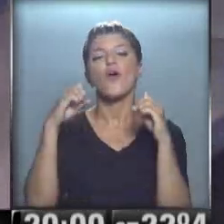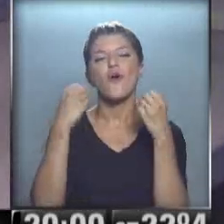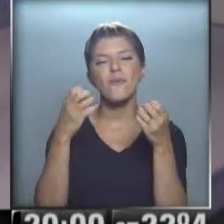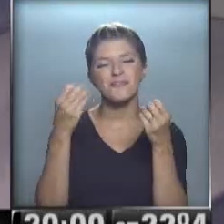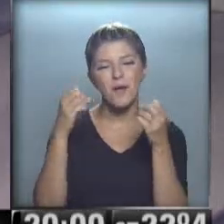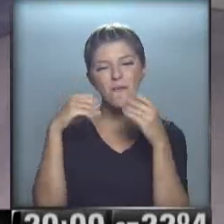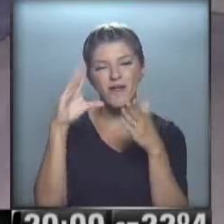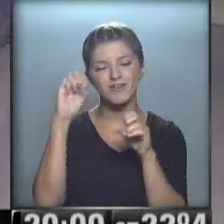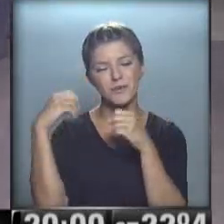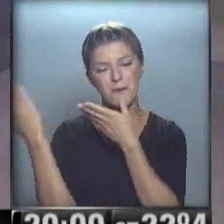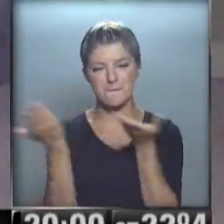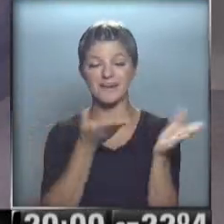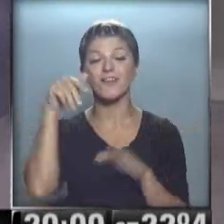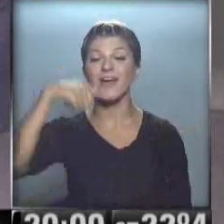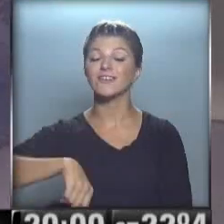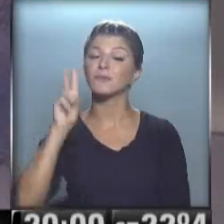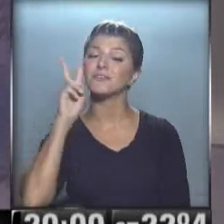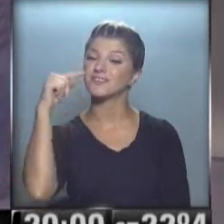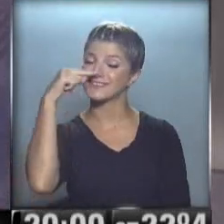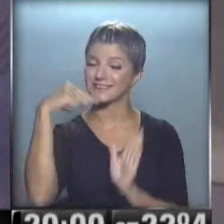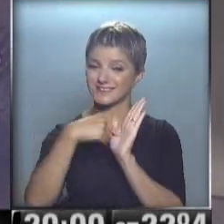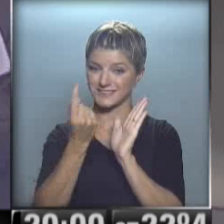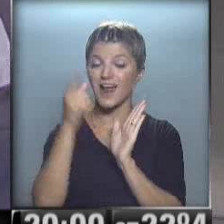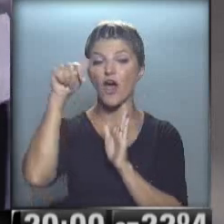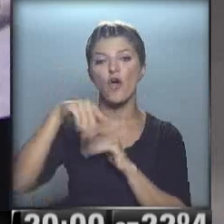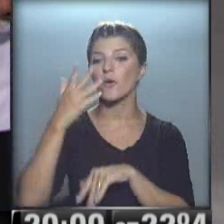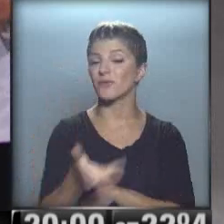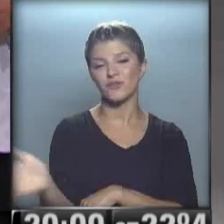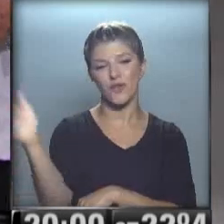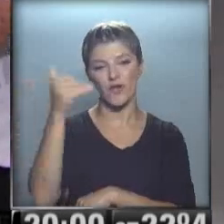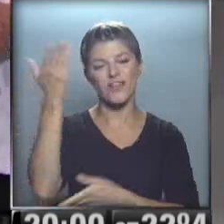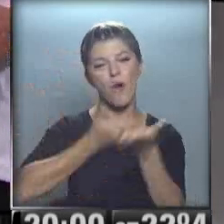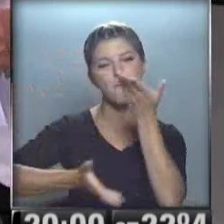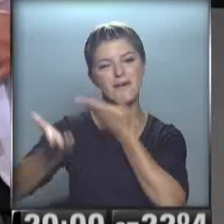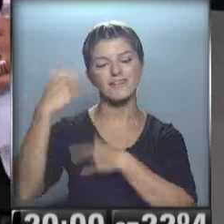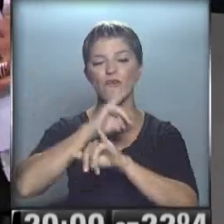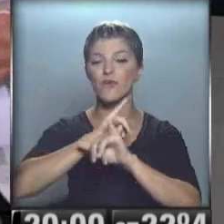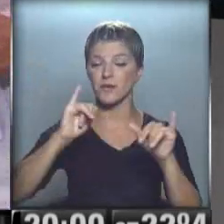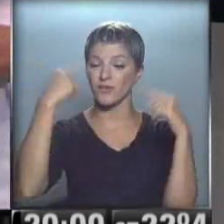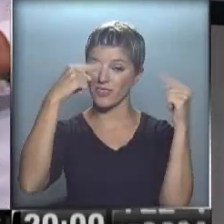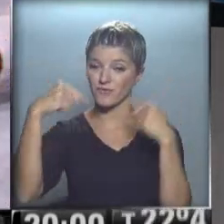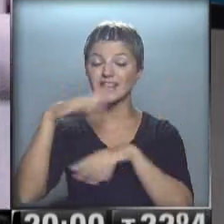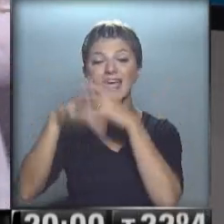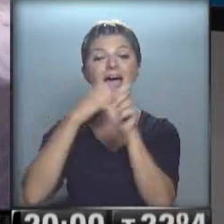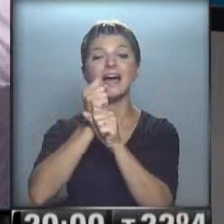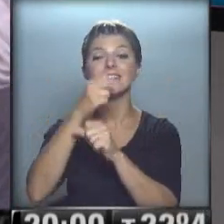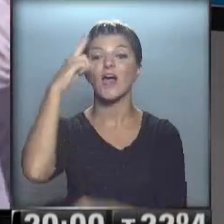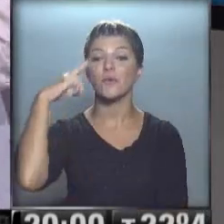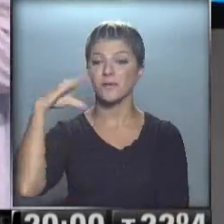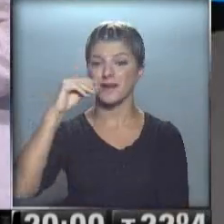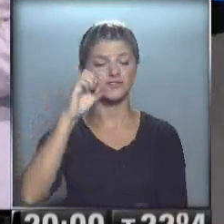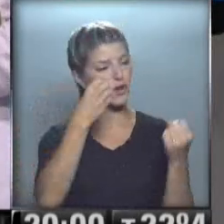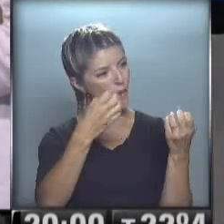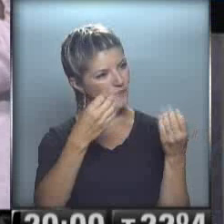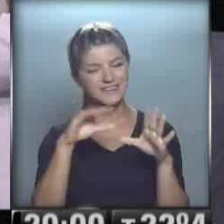Buenas noches, bienvenidos. Esta es la edición central de Visión 7. Estaremos como todos los días acompañándolos con todas las noticias hasta la hora 21. ¿Cómo va,